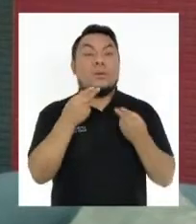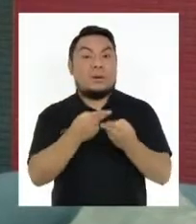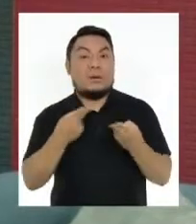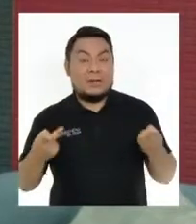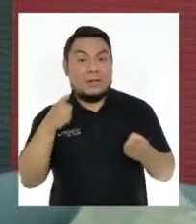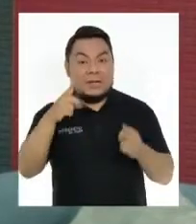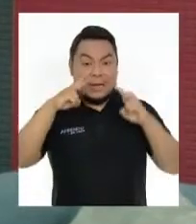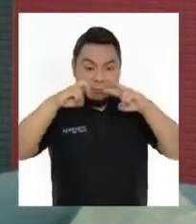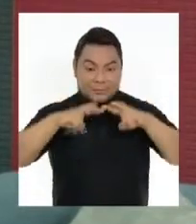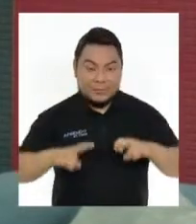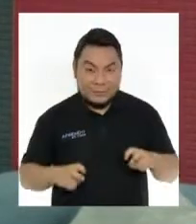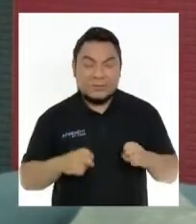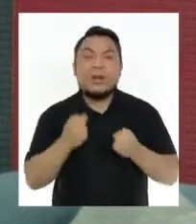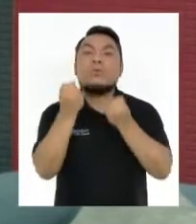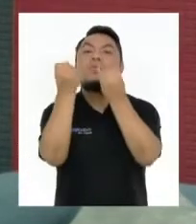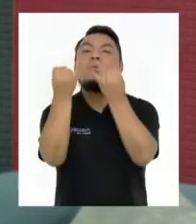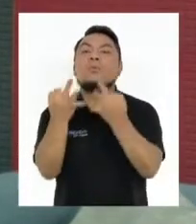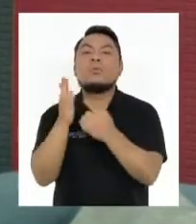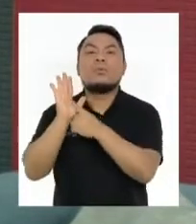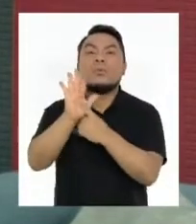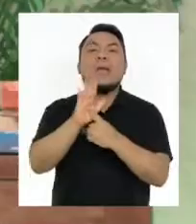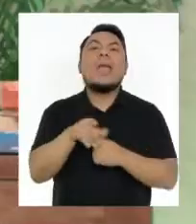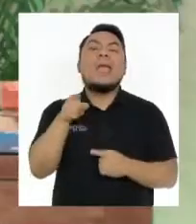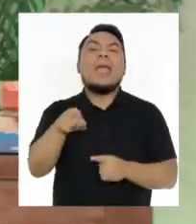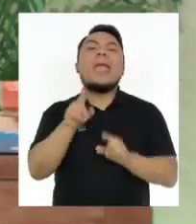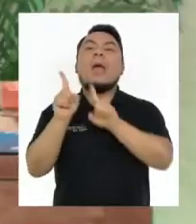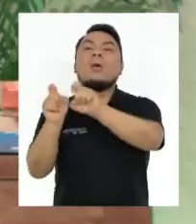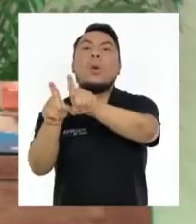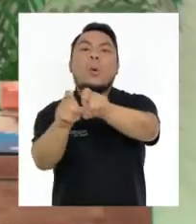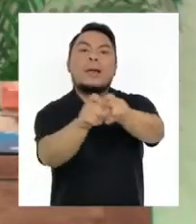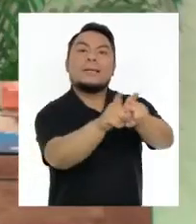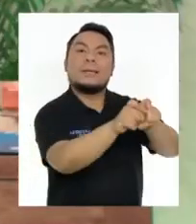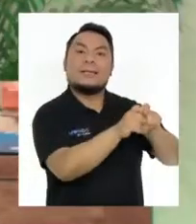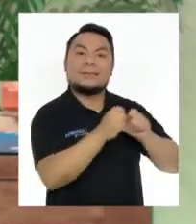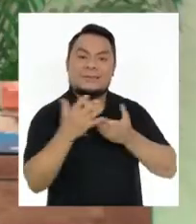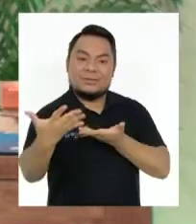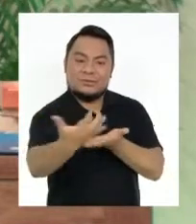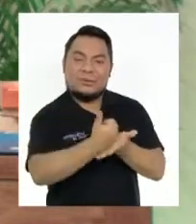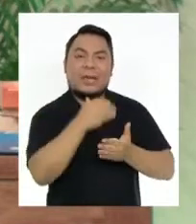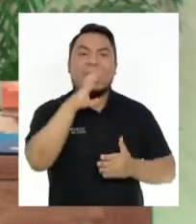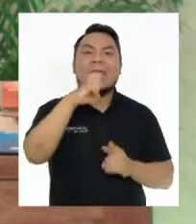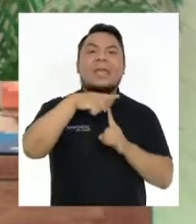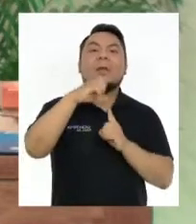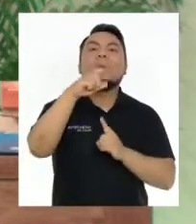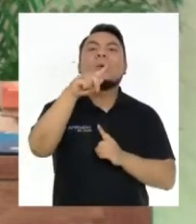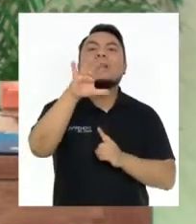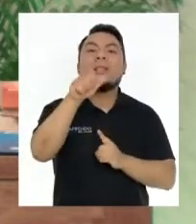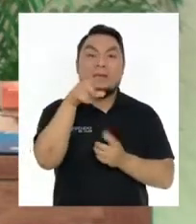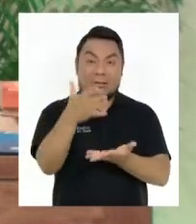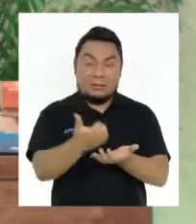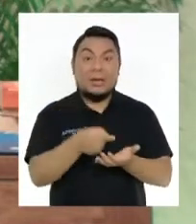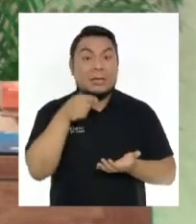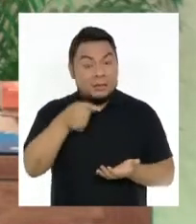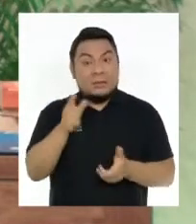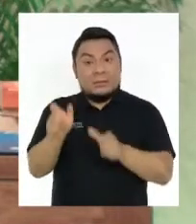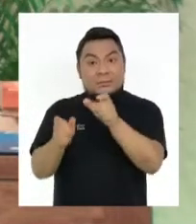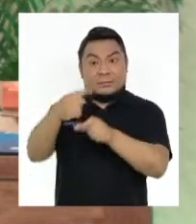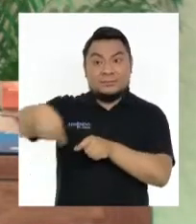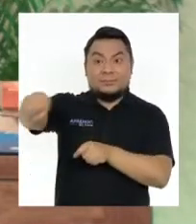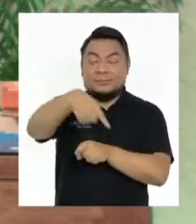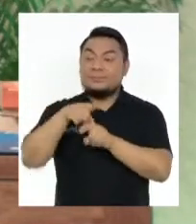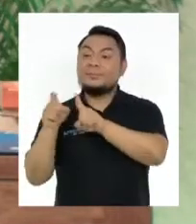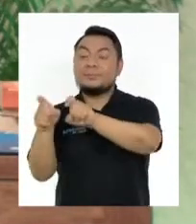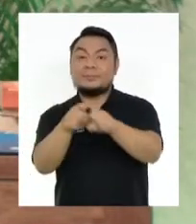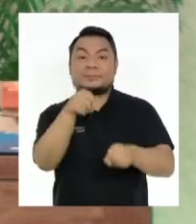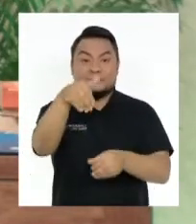de la investigación estadística, la encuesta. Y no cualquier encuesta, una sobre la participación ciudadana en los procesos